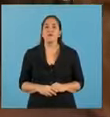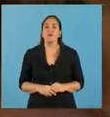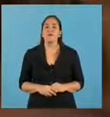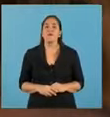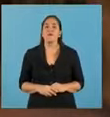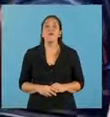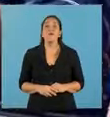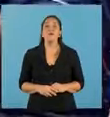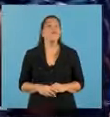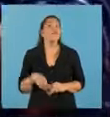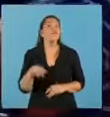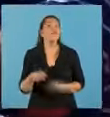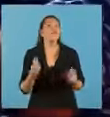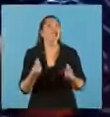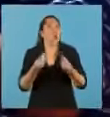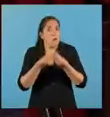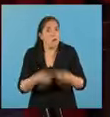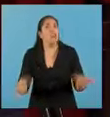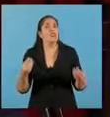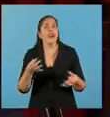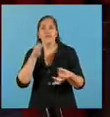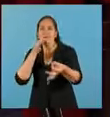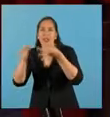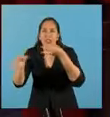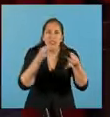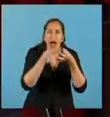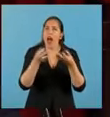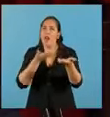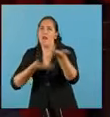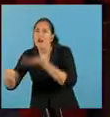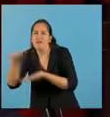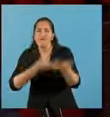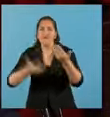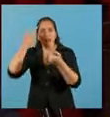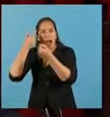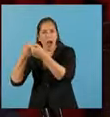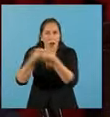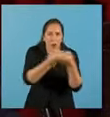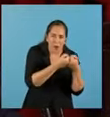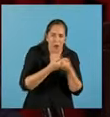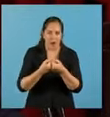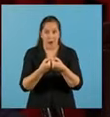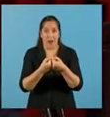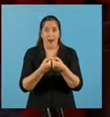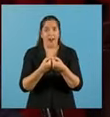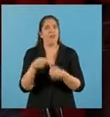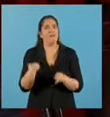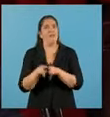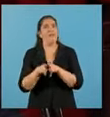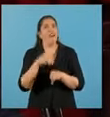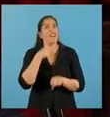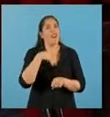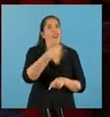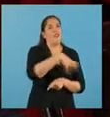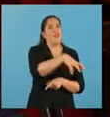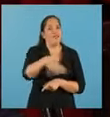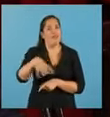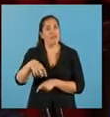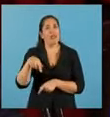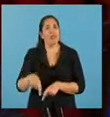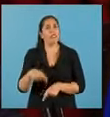Esto es el fruto de diálogos, comprensión y acuerdos como los que queremos implementar. En educación, nuestro objetivo